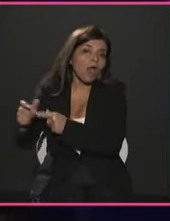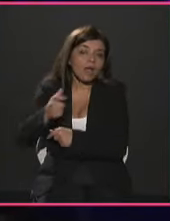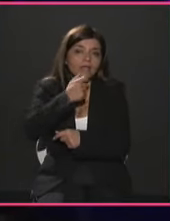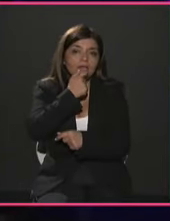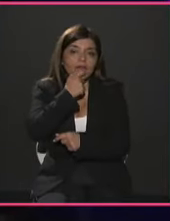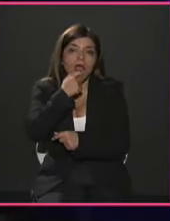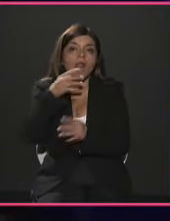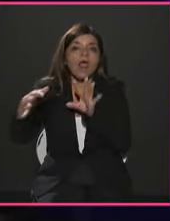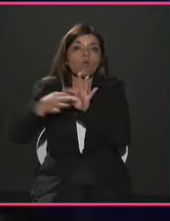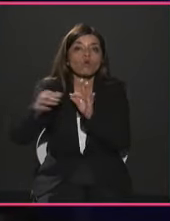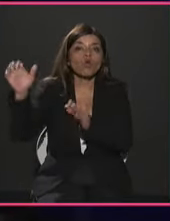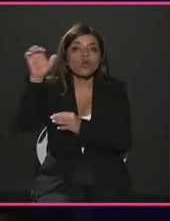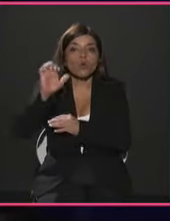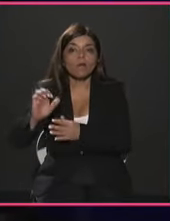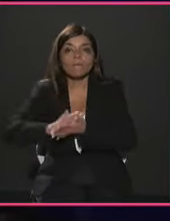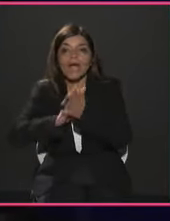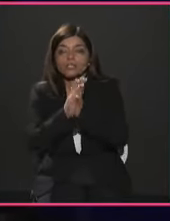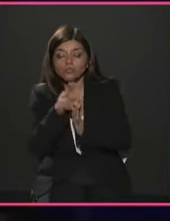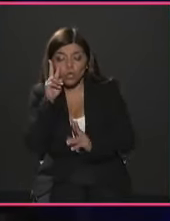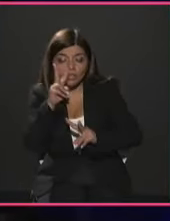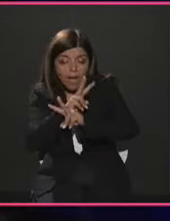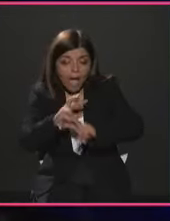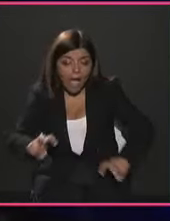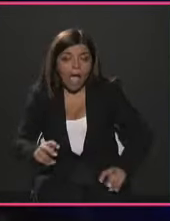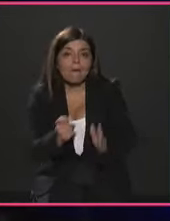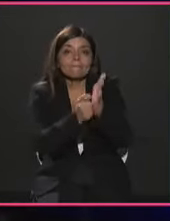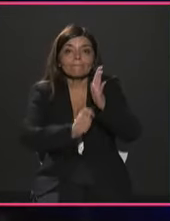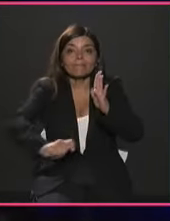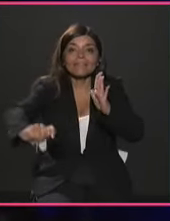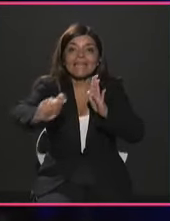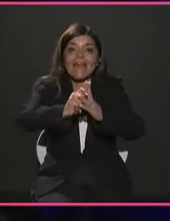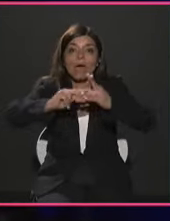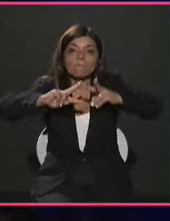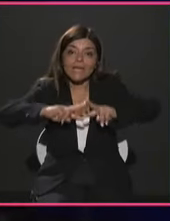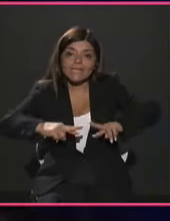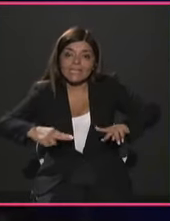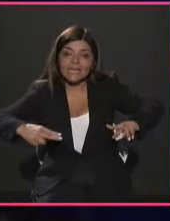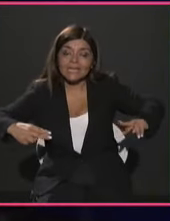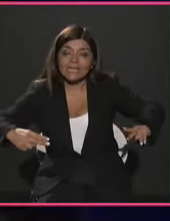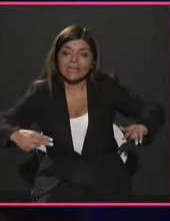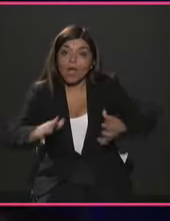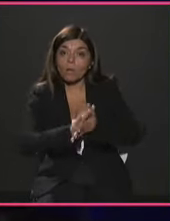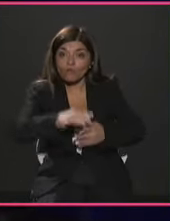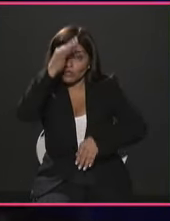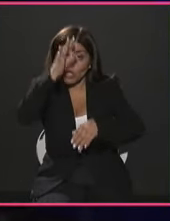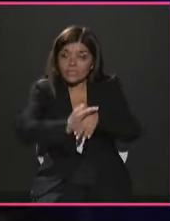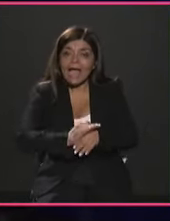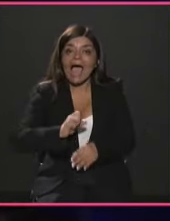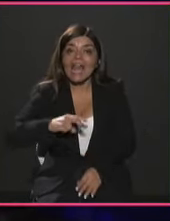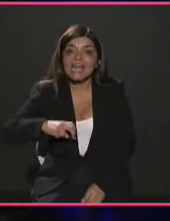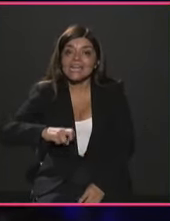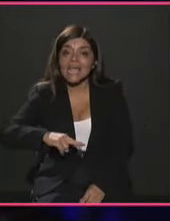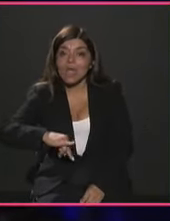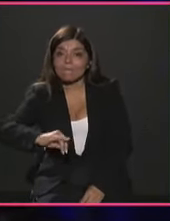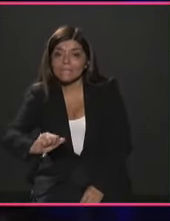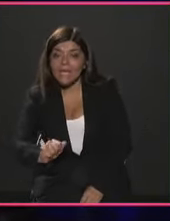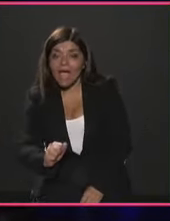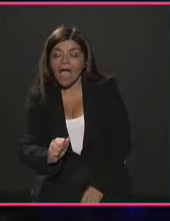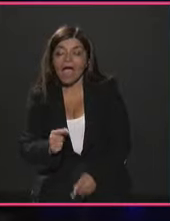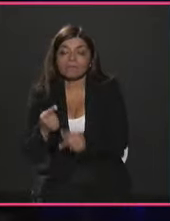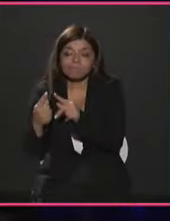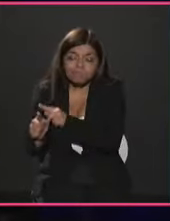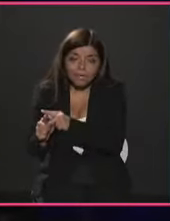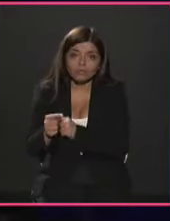Europea todas han aprobado terapia genética para la anemia falsiforme esto es fantástico